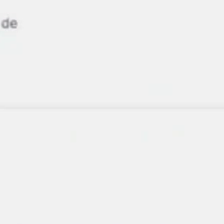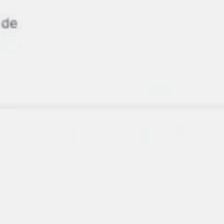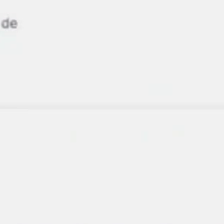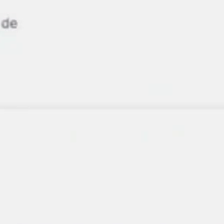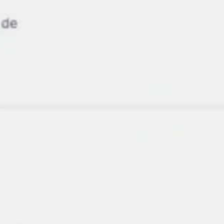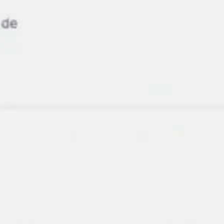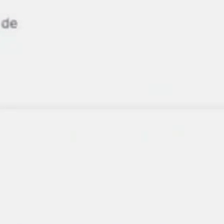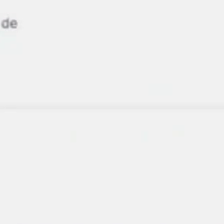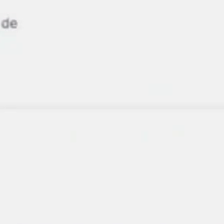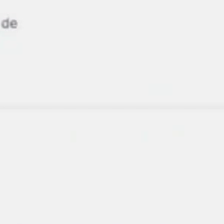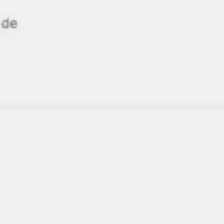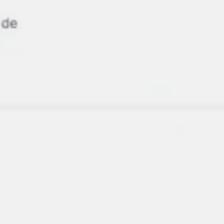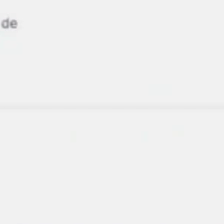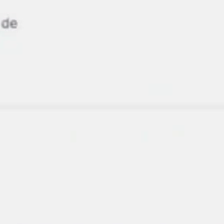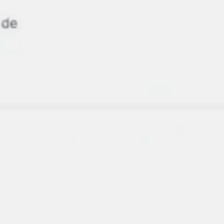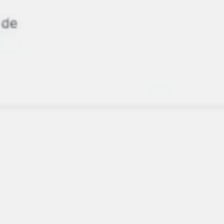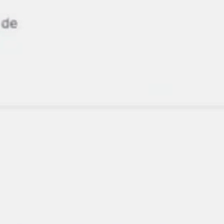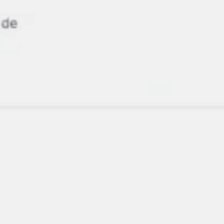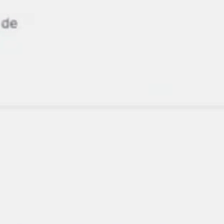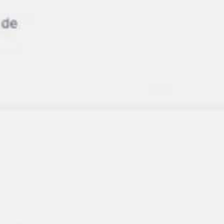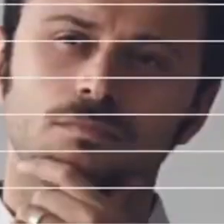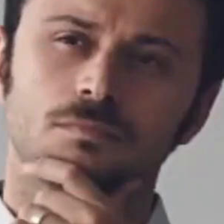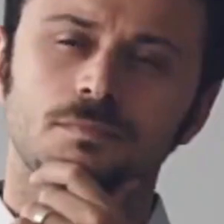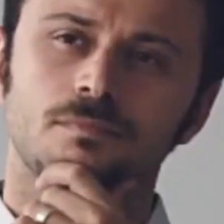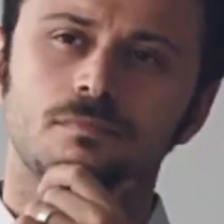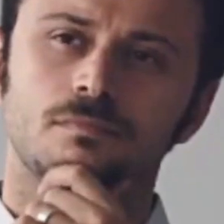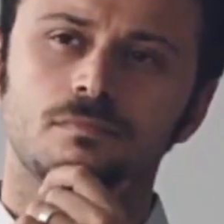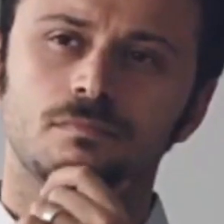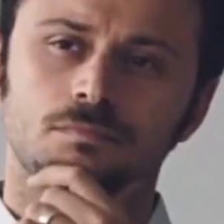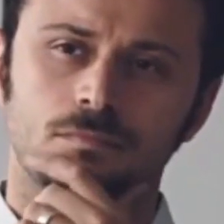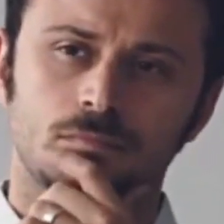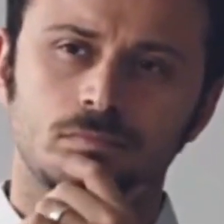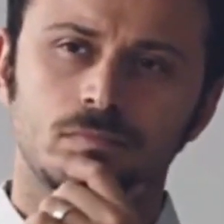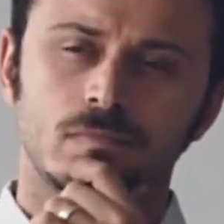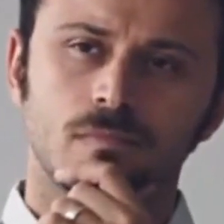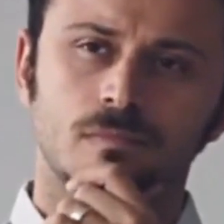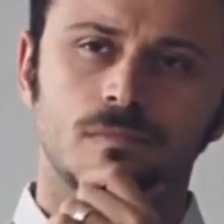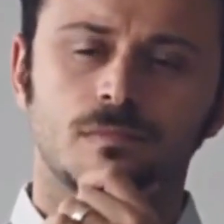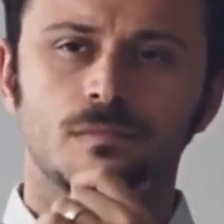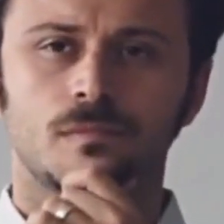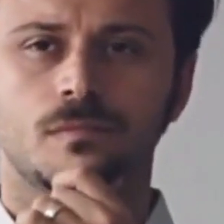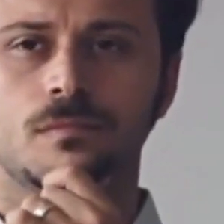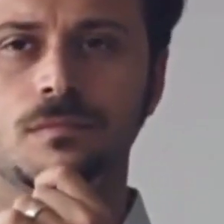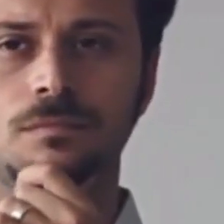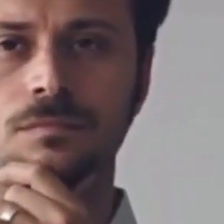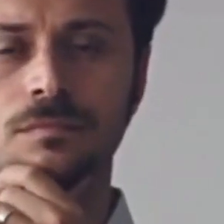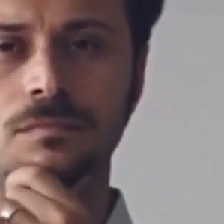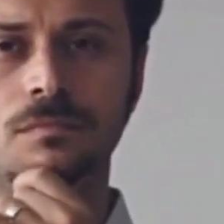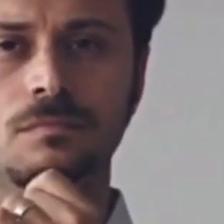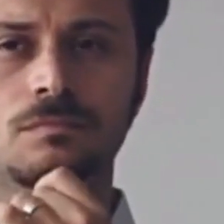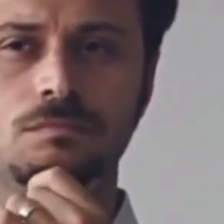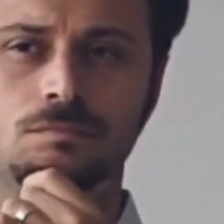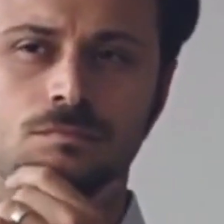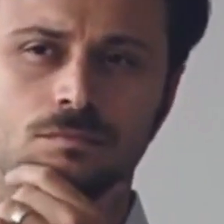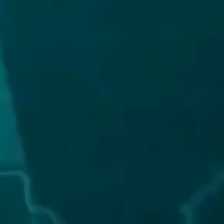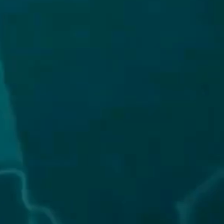Suscríbanse y activen la campanita de notificaciones para no perderse de los nuevos videos. También les recuerdo que ustedes tienen la última opinión en la cajita de